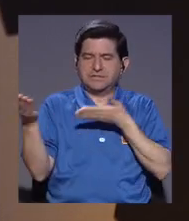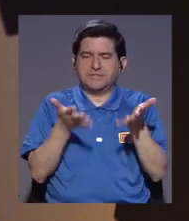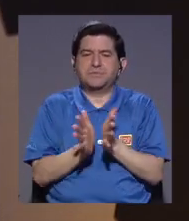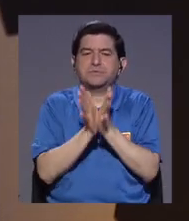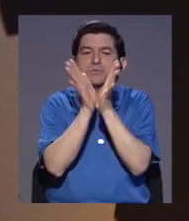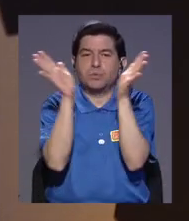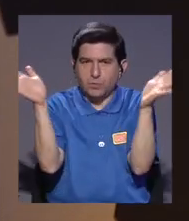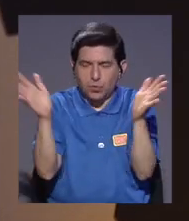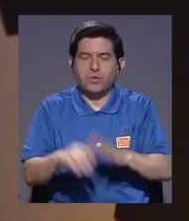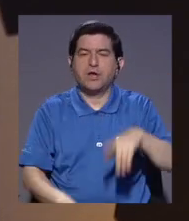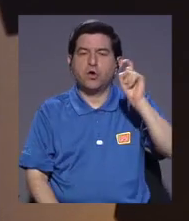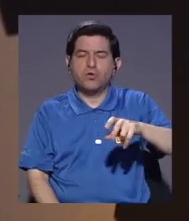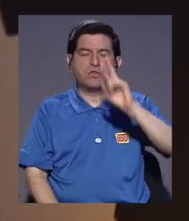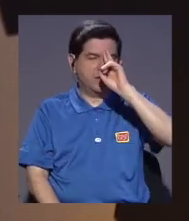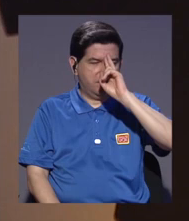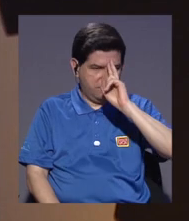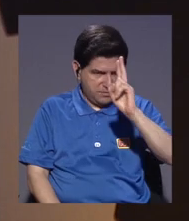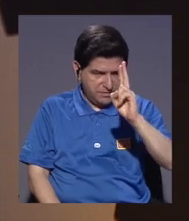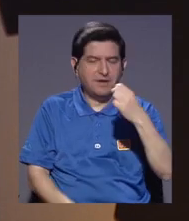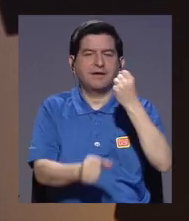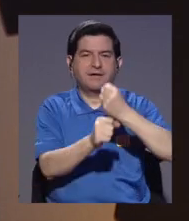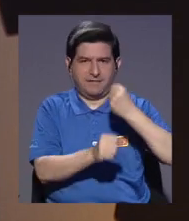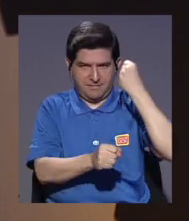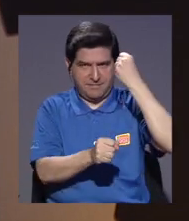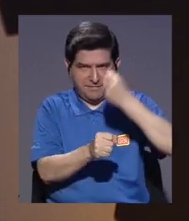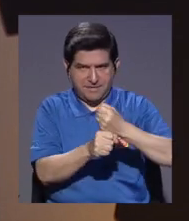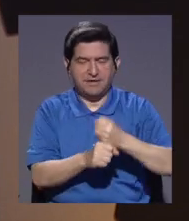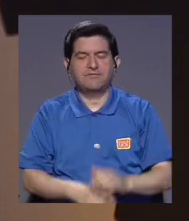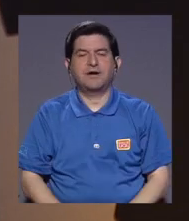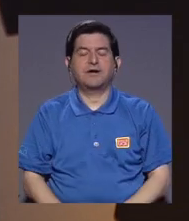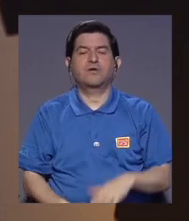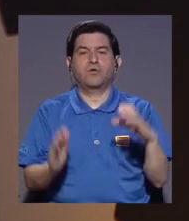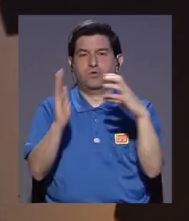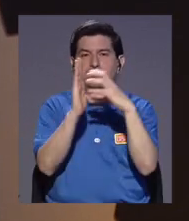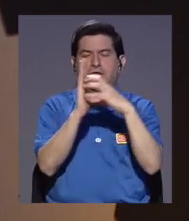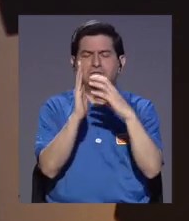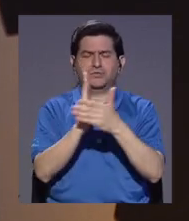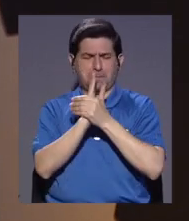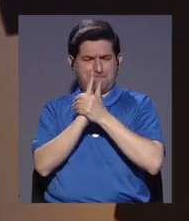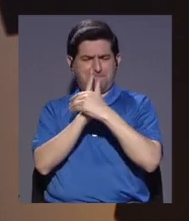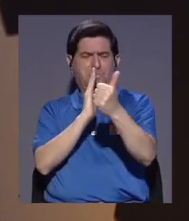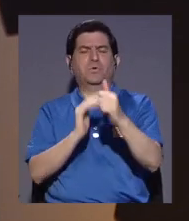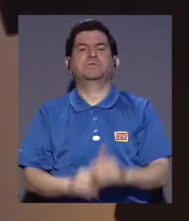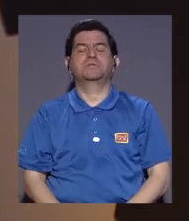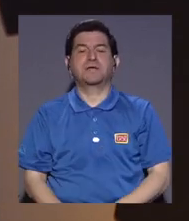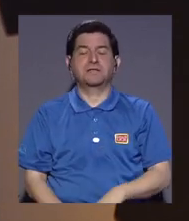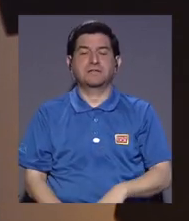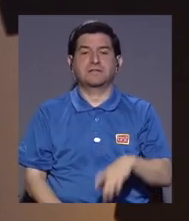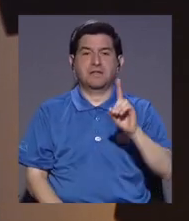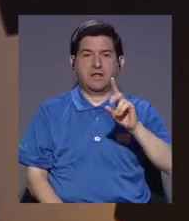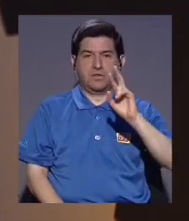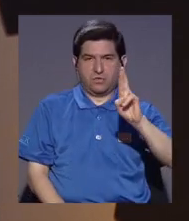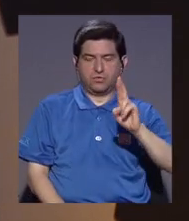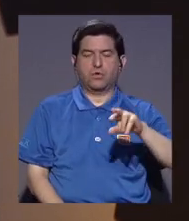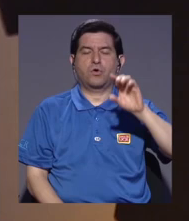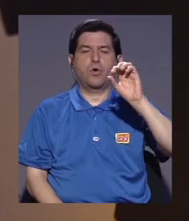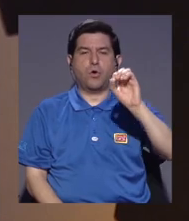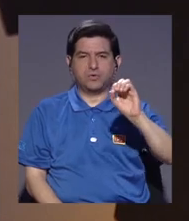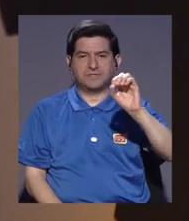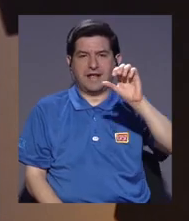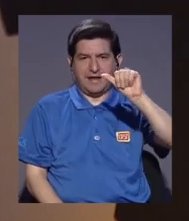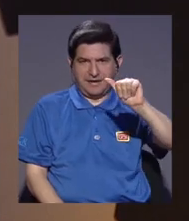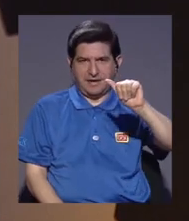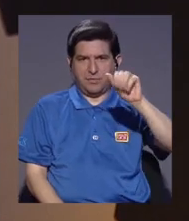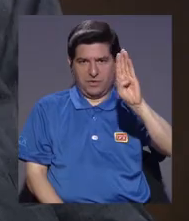de servicio público debe reconocer el trabajo elaborado en un texto potentísimo de parte del doctor oscar